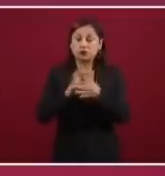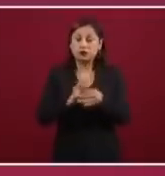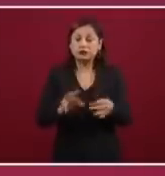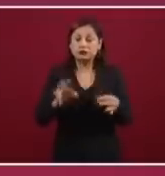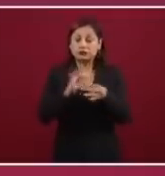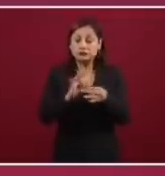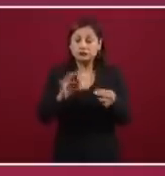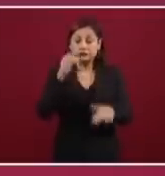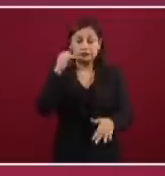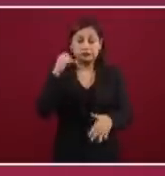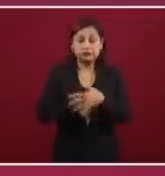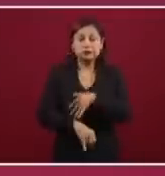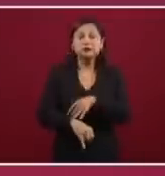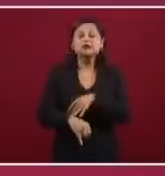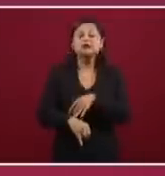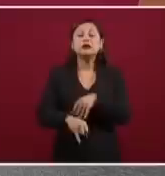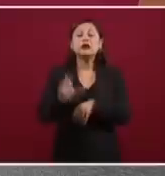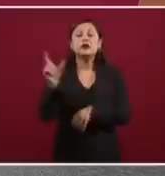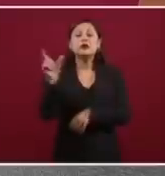está